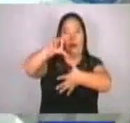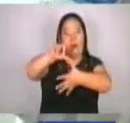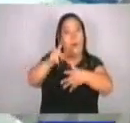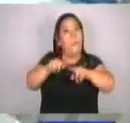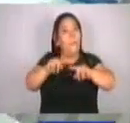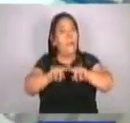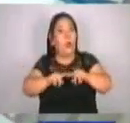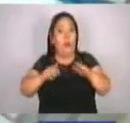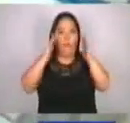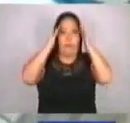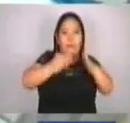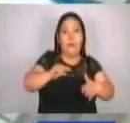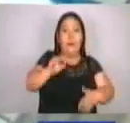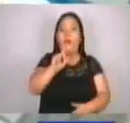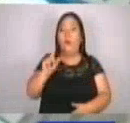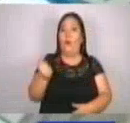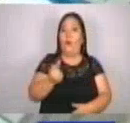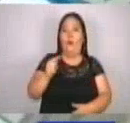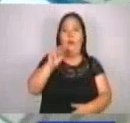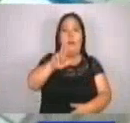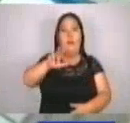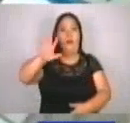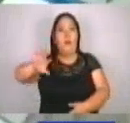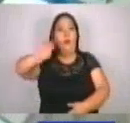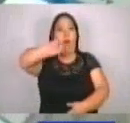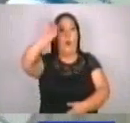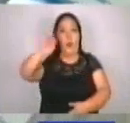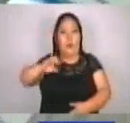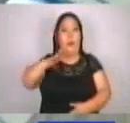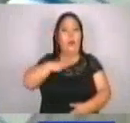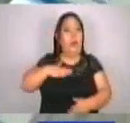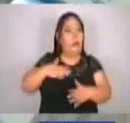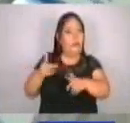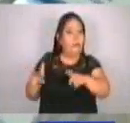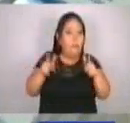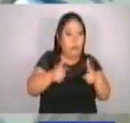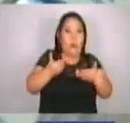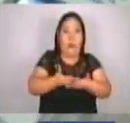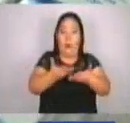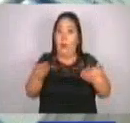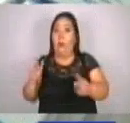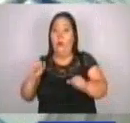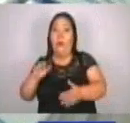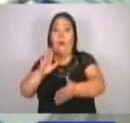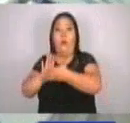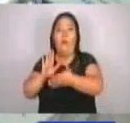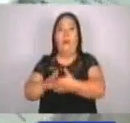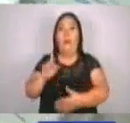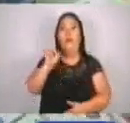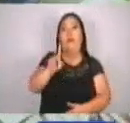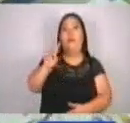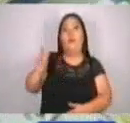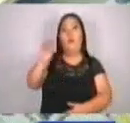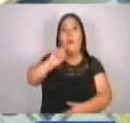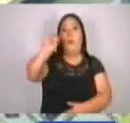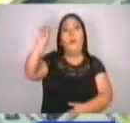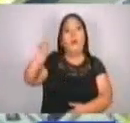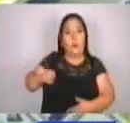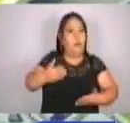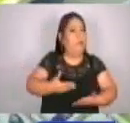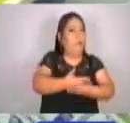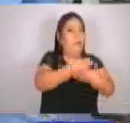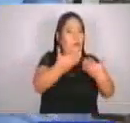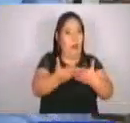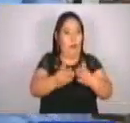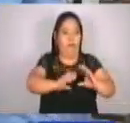pero únicamente el 35 por están disponibles de manera pública y un 12 por disponibles para el público